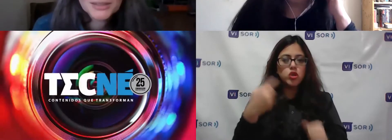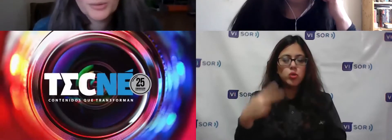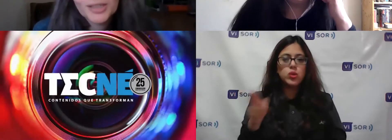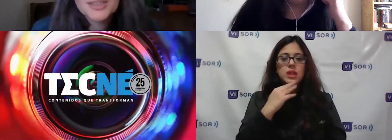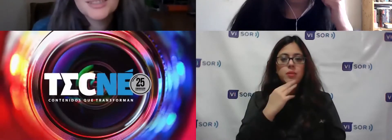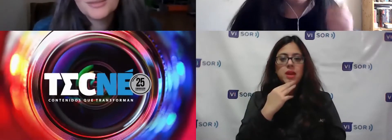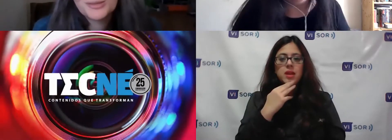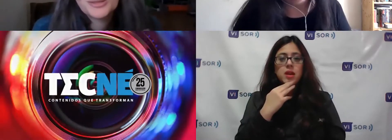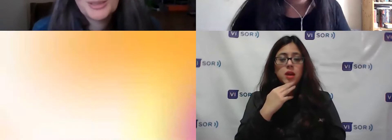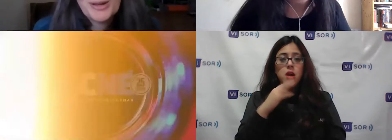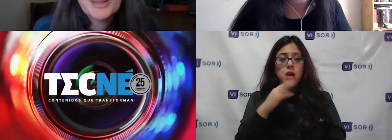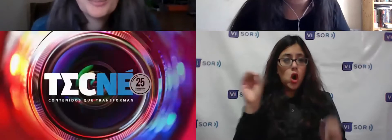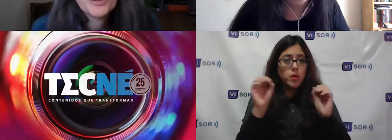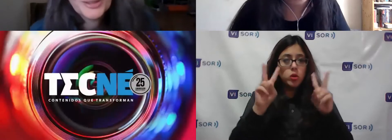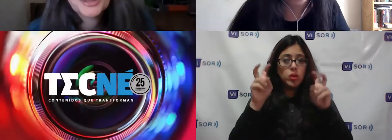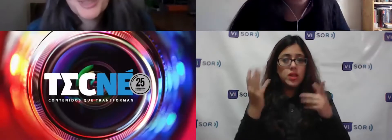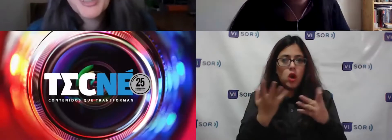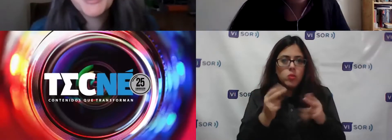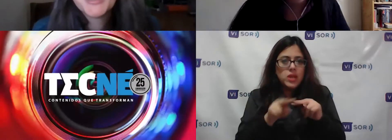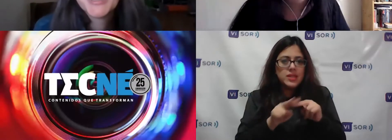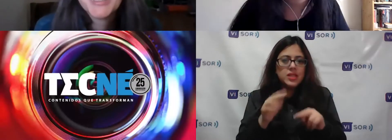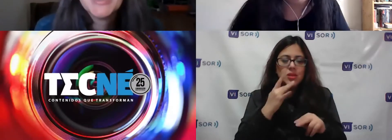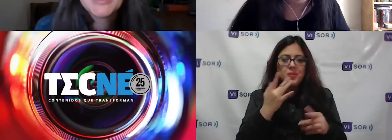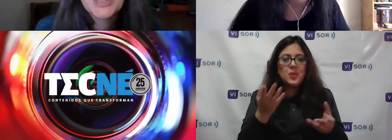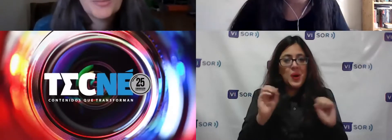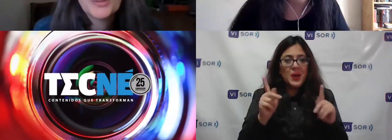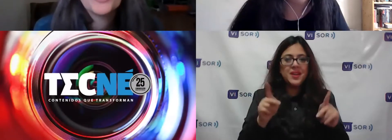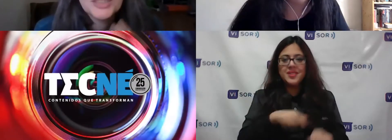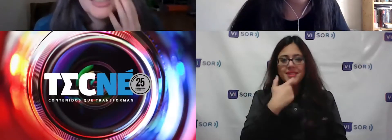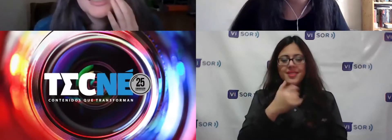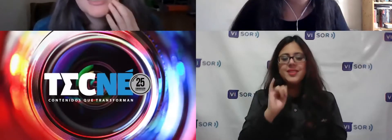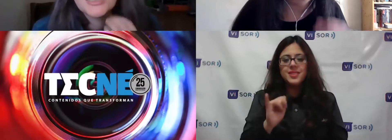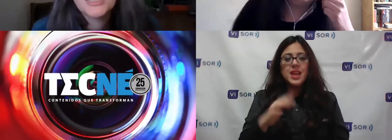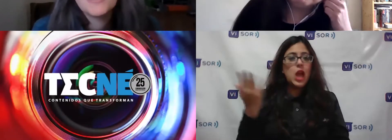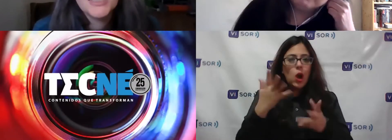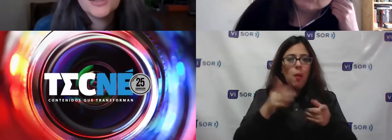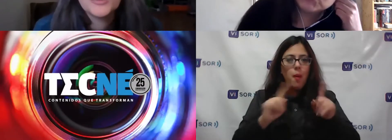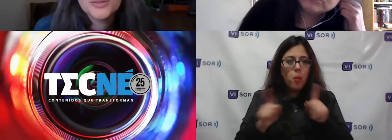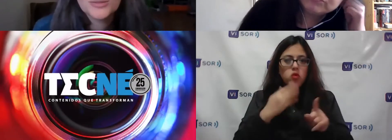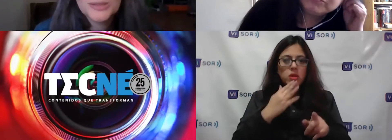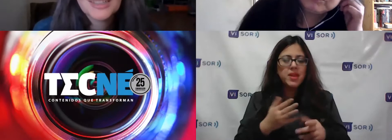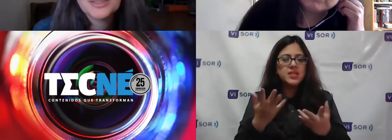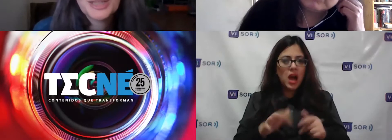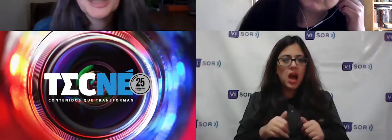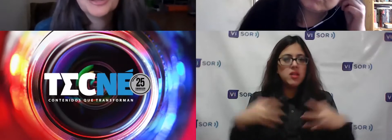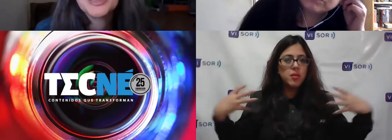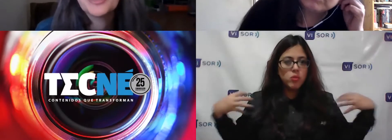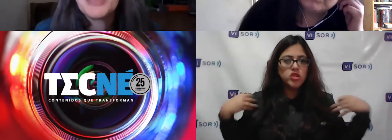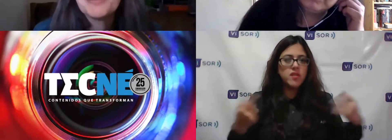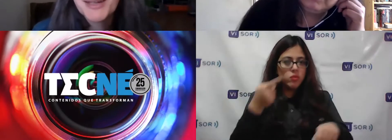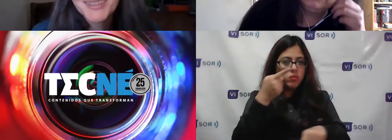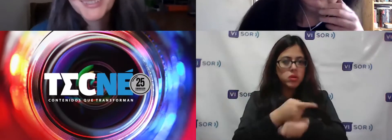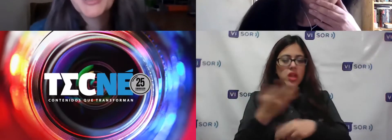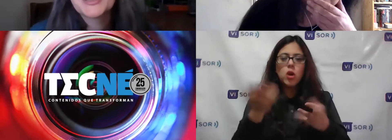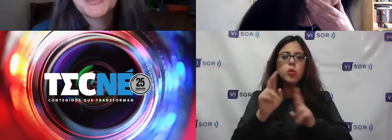doblas te porque estamos hablando un poco de eso verdad sé cómo producir y dirigir al ave y cómo cómo te relacionas te contigo